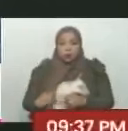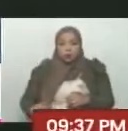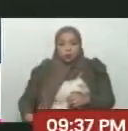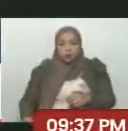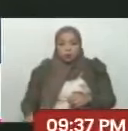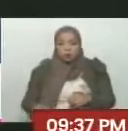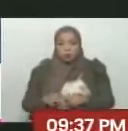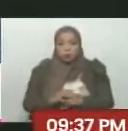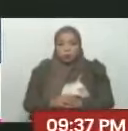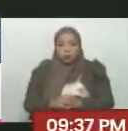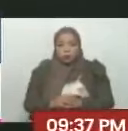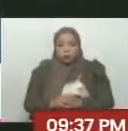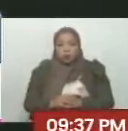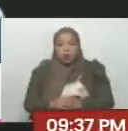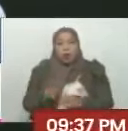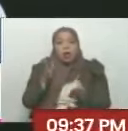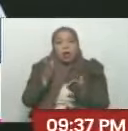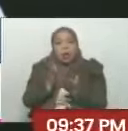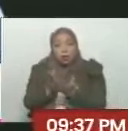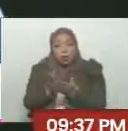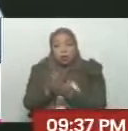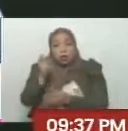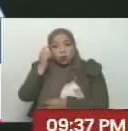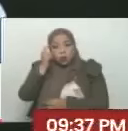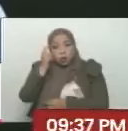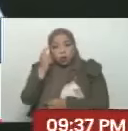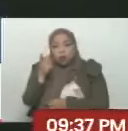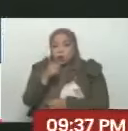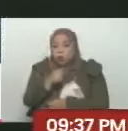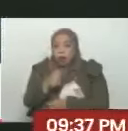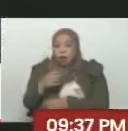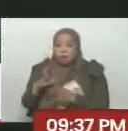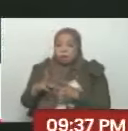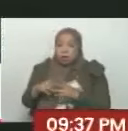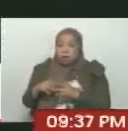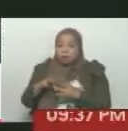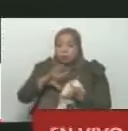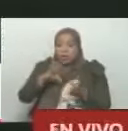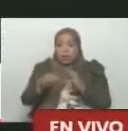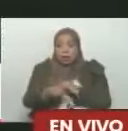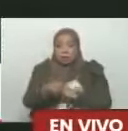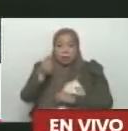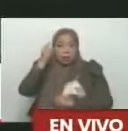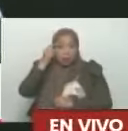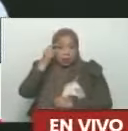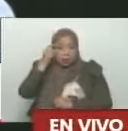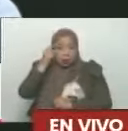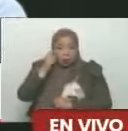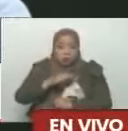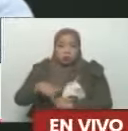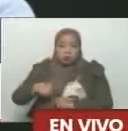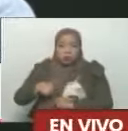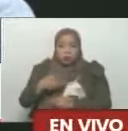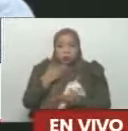es un día que las escuelas están en actividad y se puede cambiar la fecha.